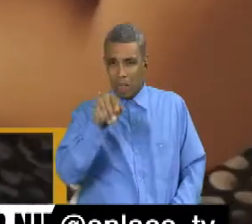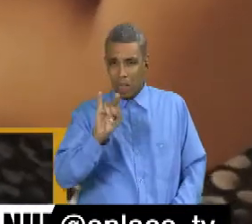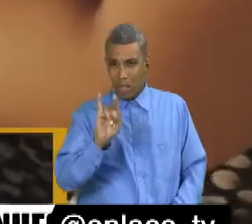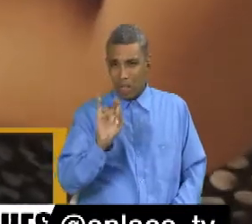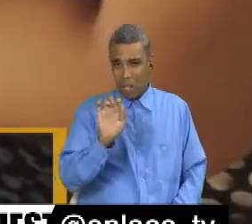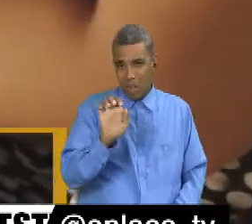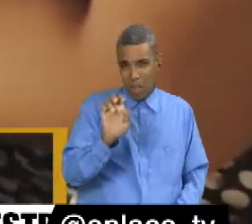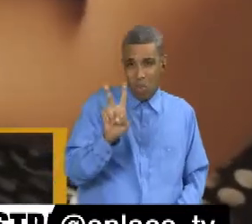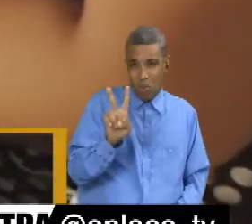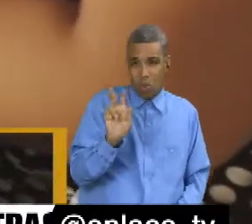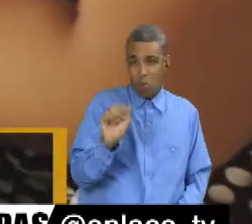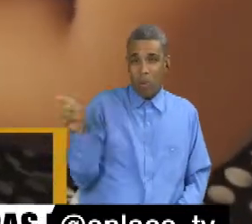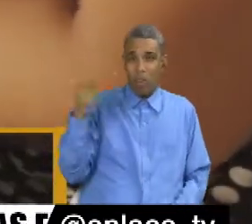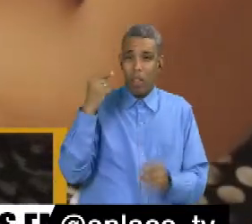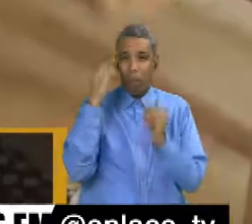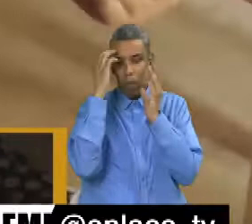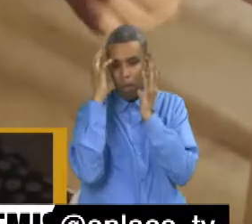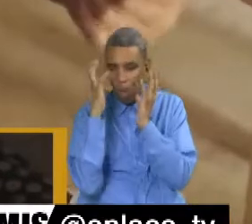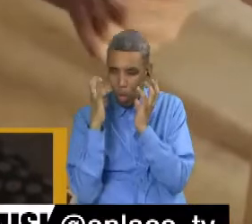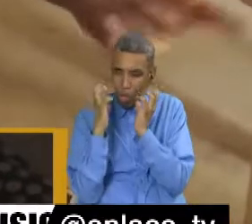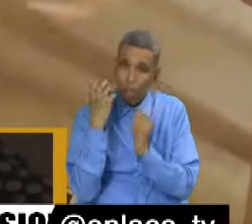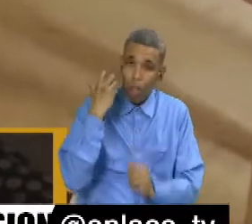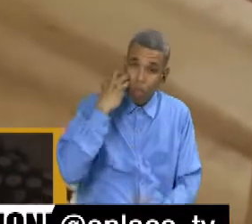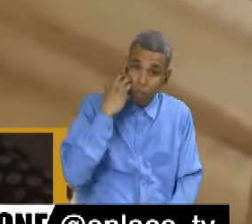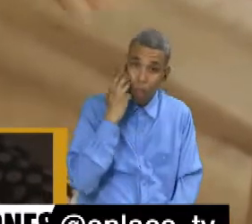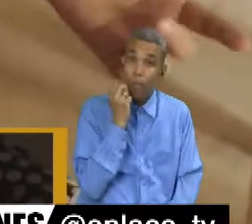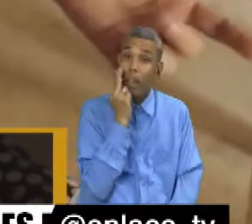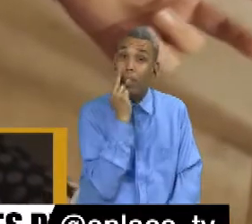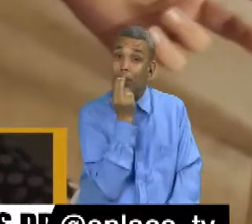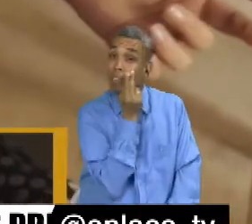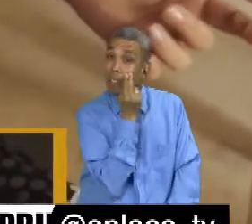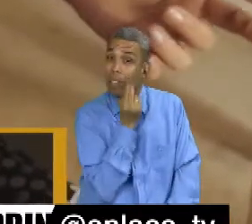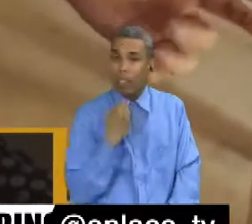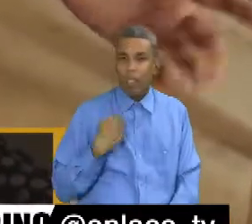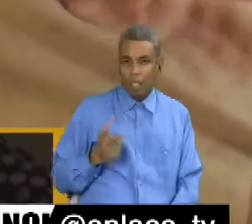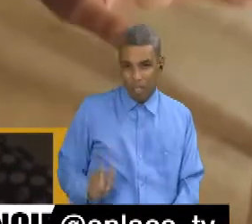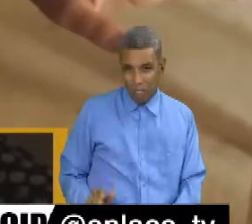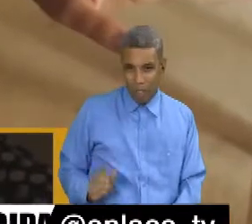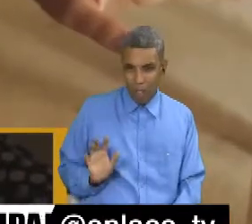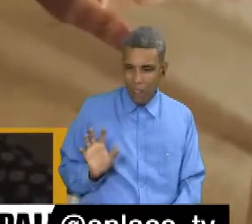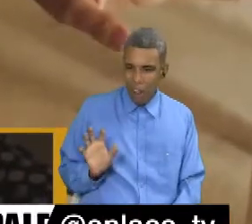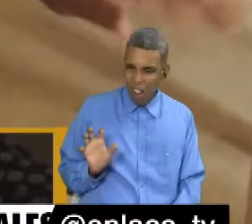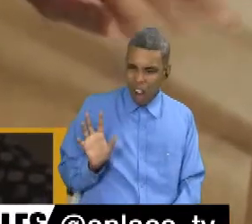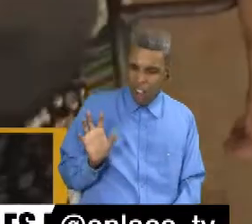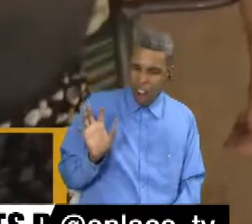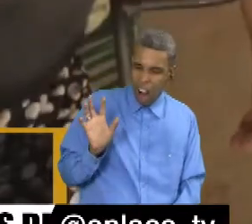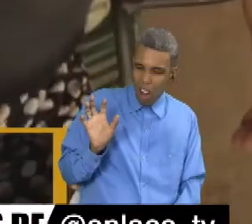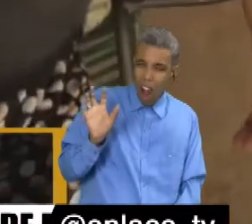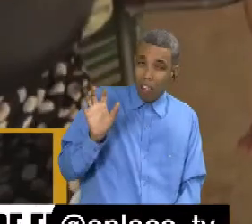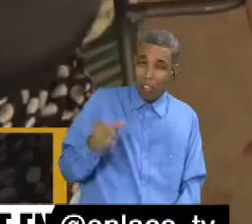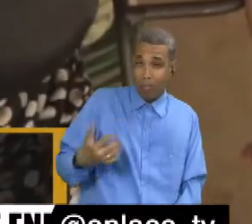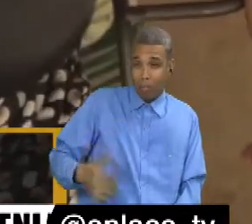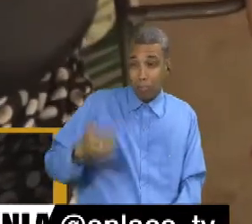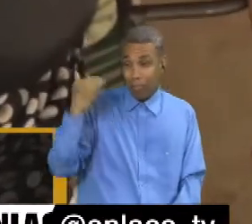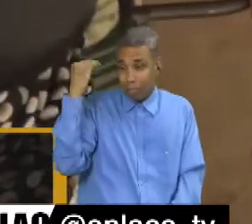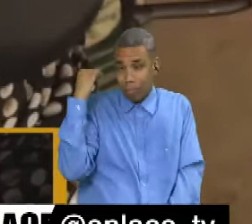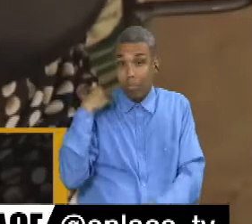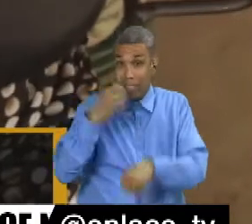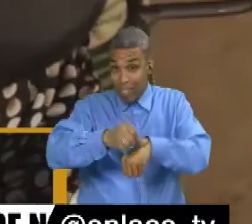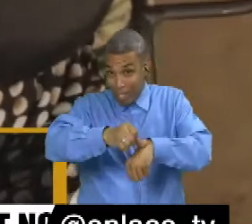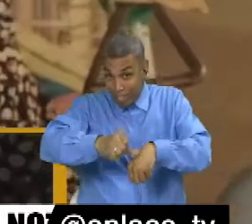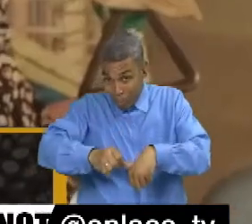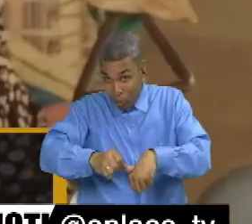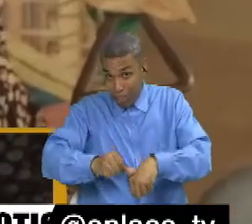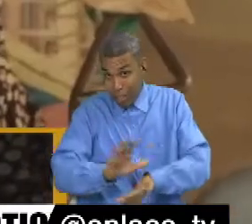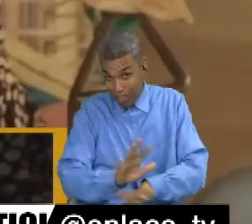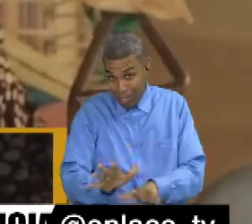crítico de salud, pues su seno izquierdo presenta cáncer de mama. El tumor fue intervenido en primera medida con una cirugía,